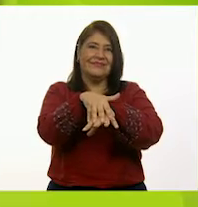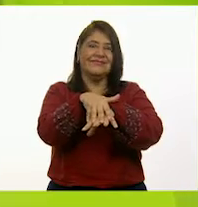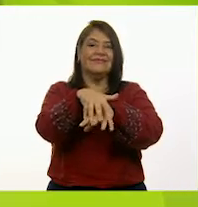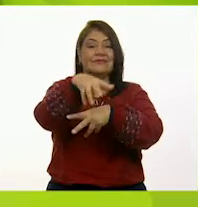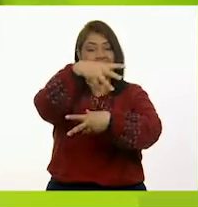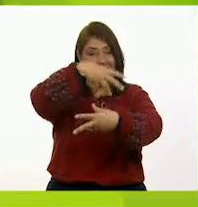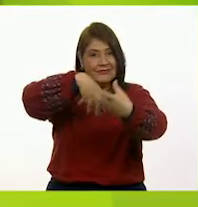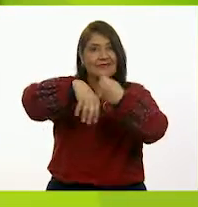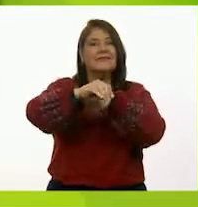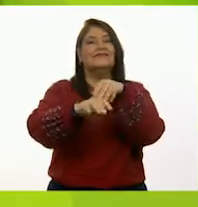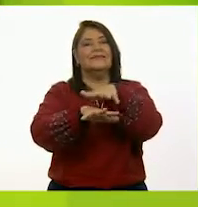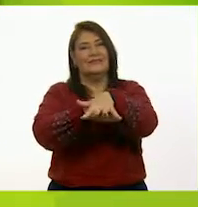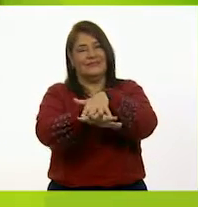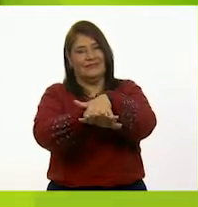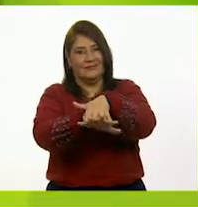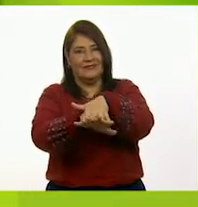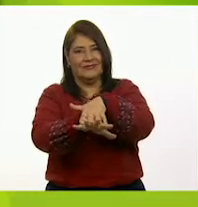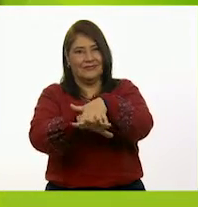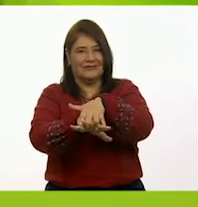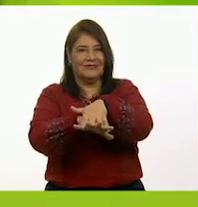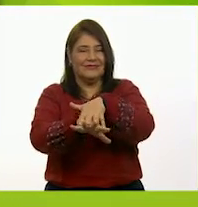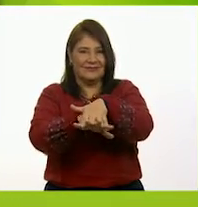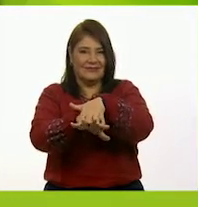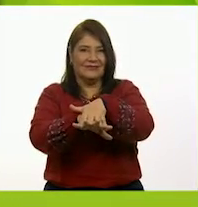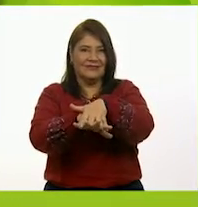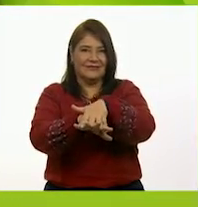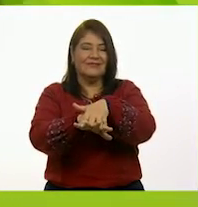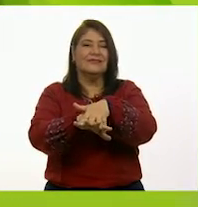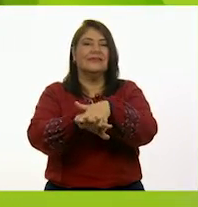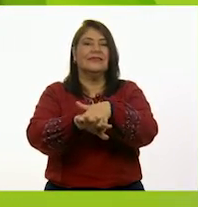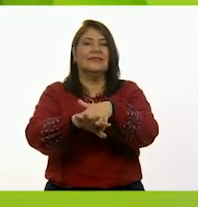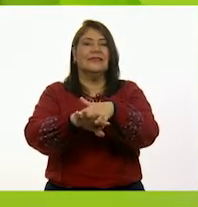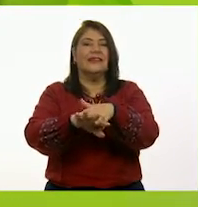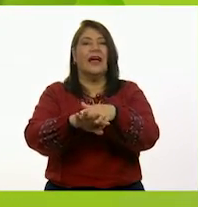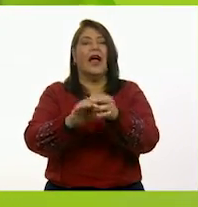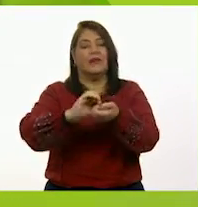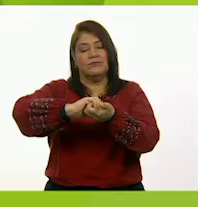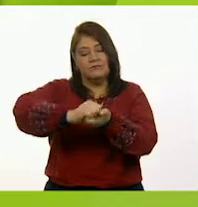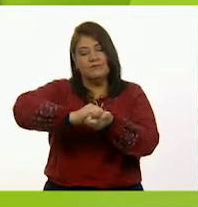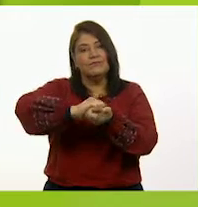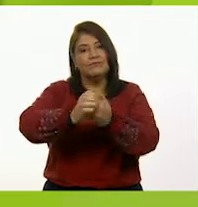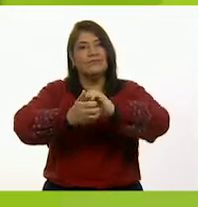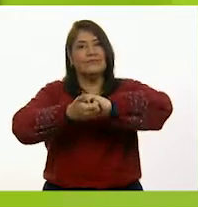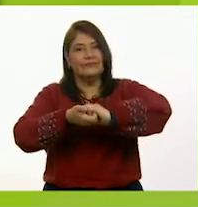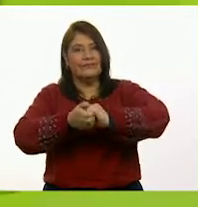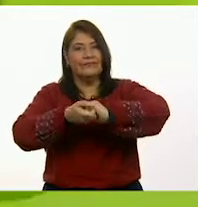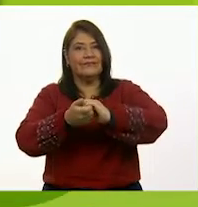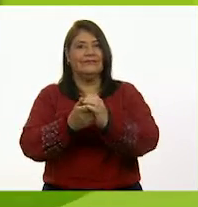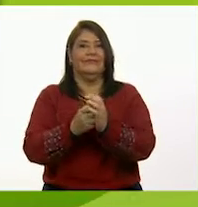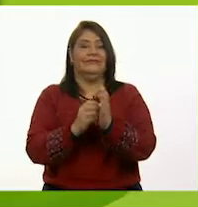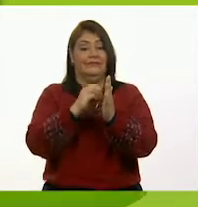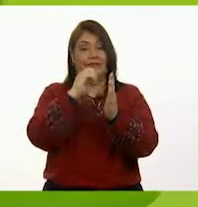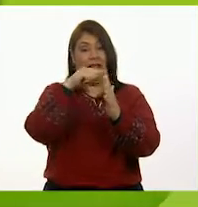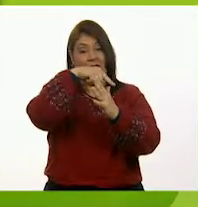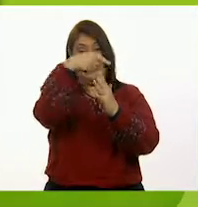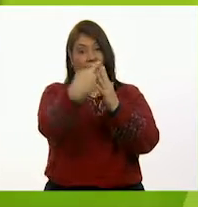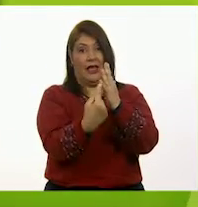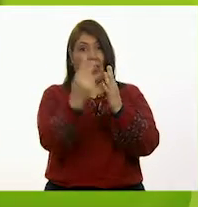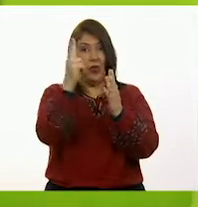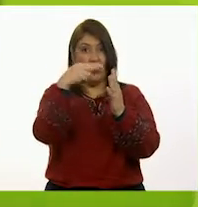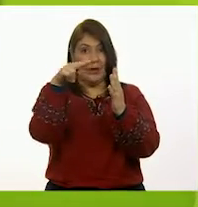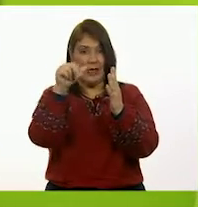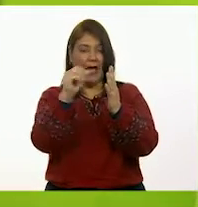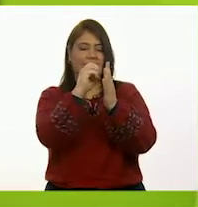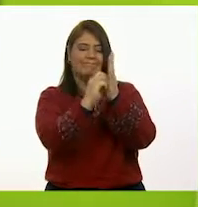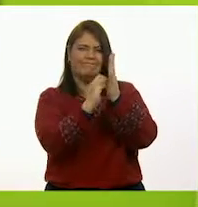otra, entrelazando los dedos. Repite lo mismo con la otra mano. Frota los dedos. Ahora haz como que